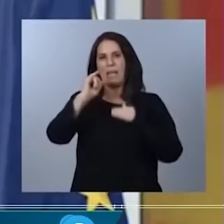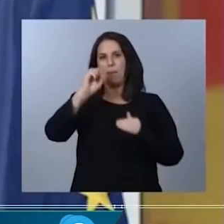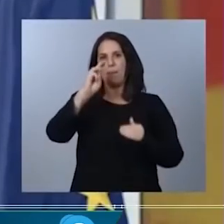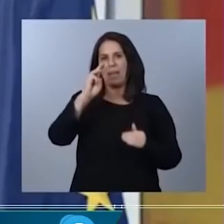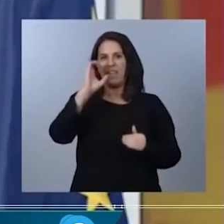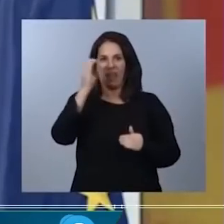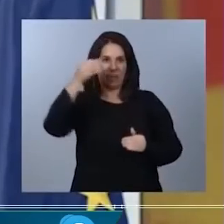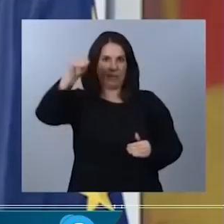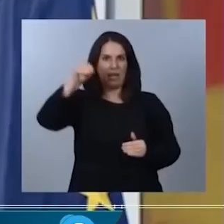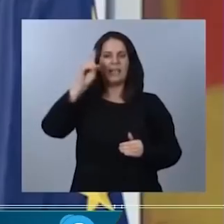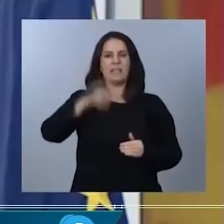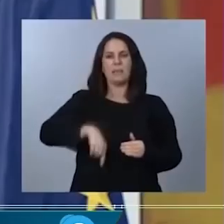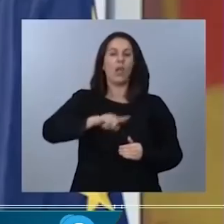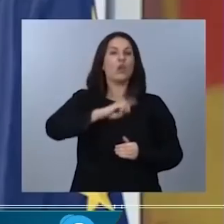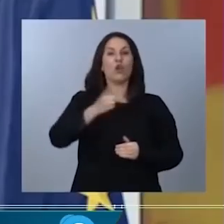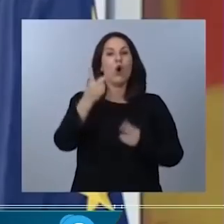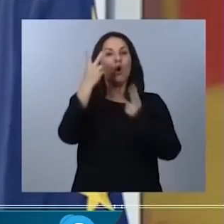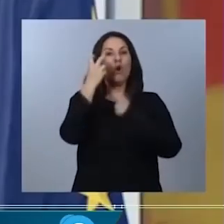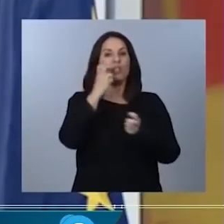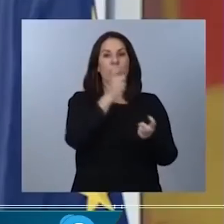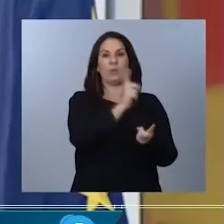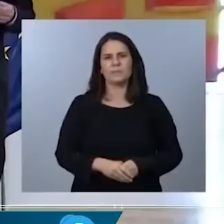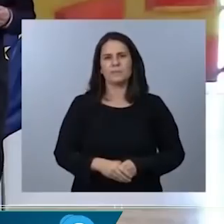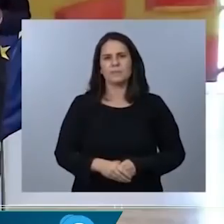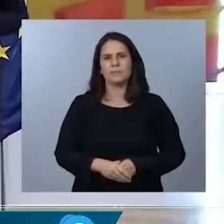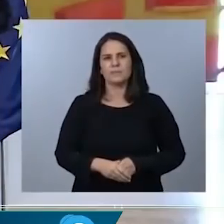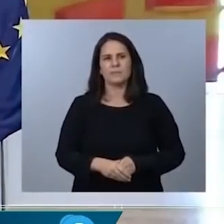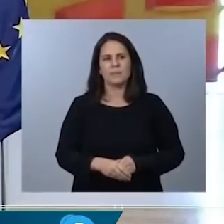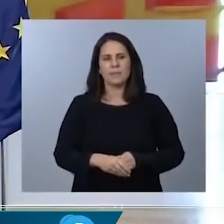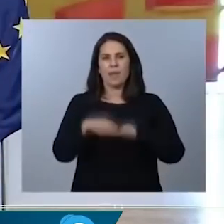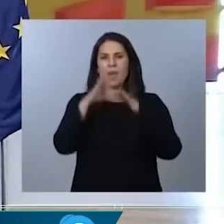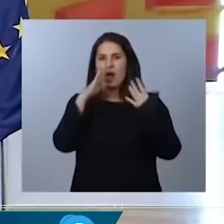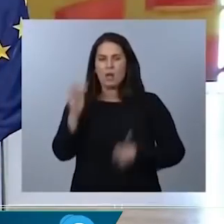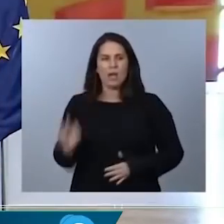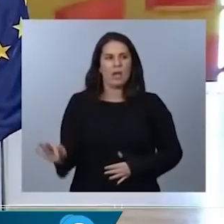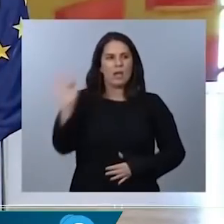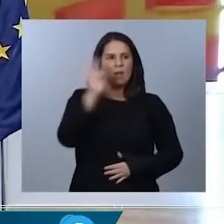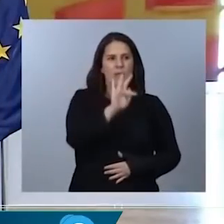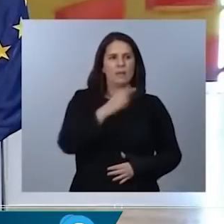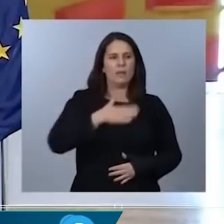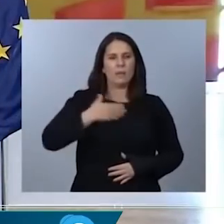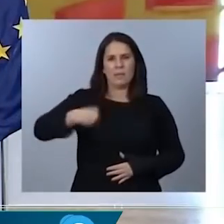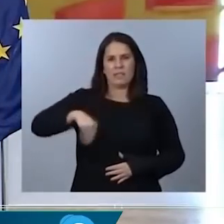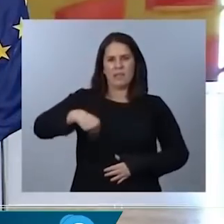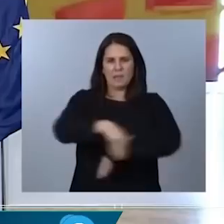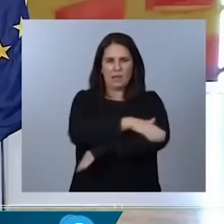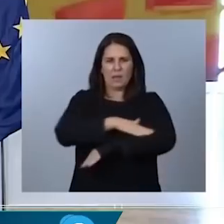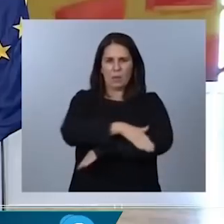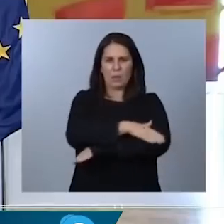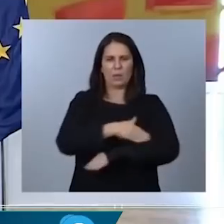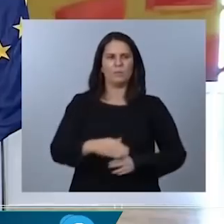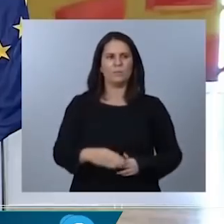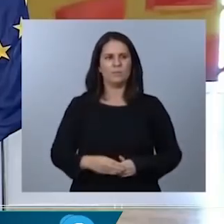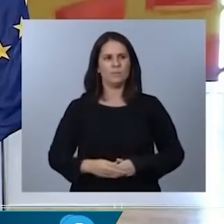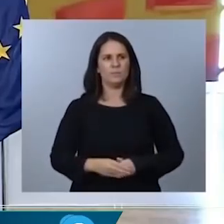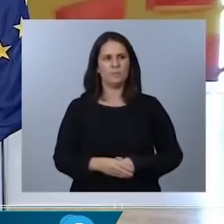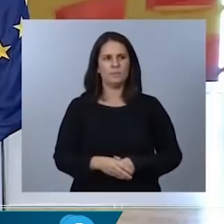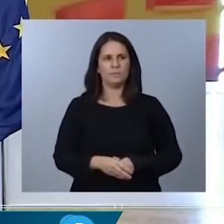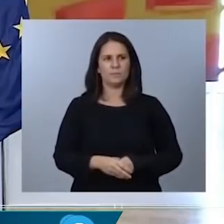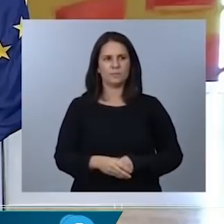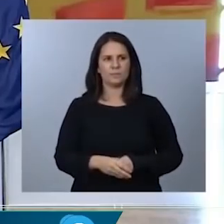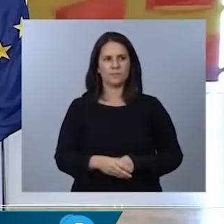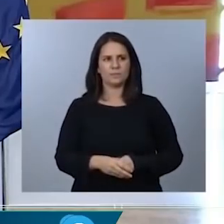las viviendas en el mercado de alquiler. ¿Qué es lo que va a ocurrir con el precio? Dispararse. Y luego tienes otro tipo de operadores. Operadores que son empresas que se dedican